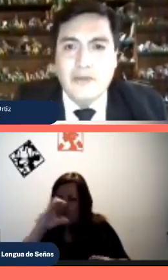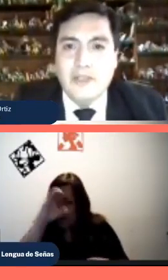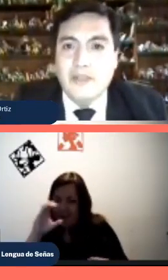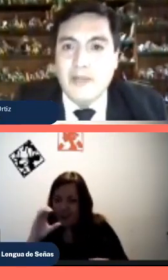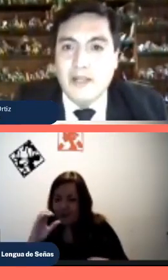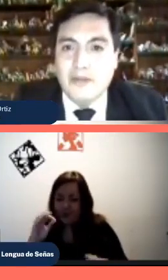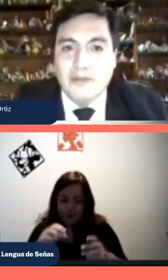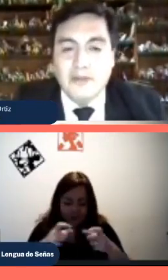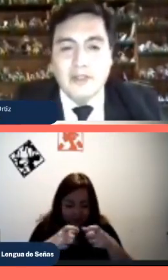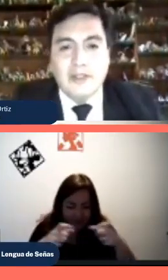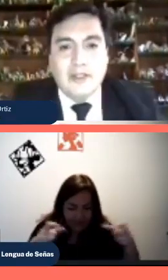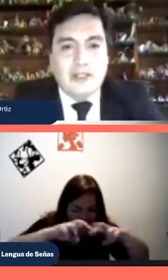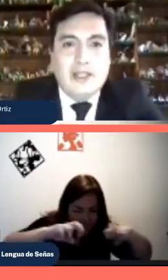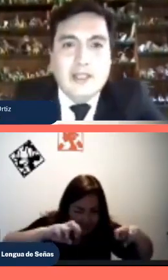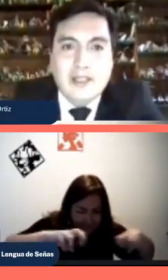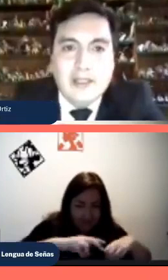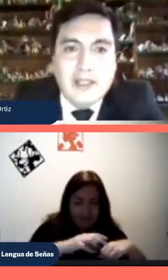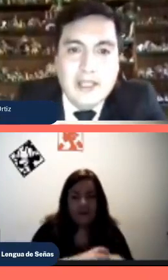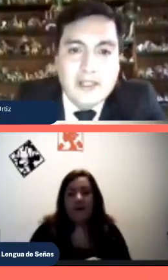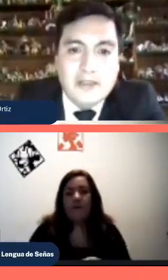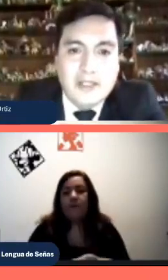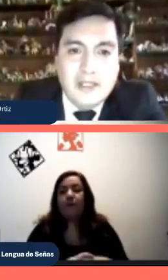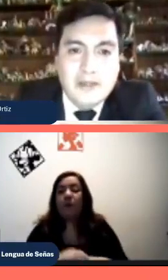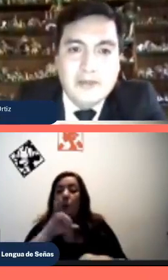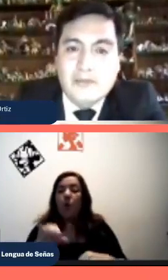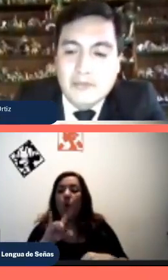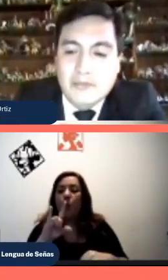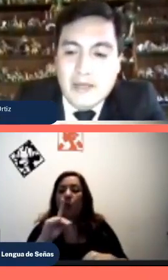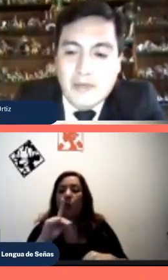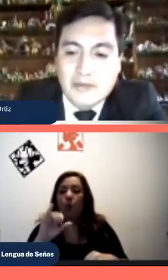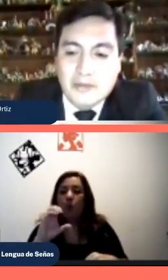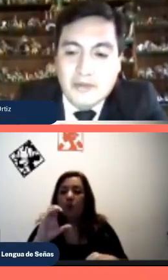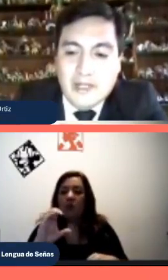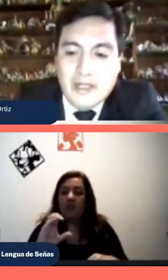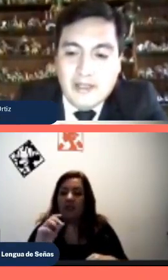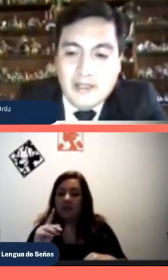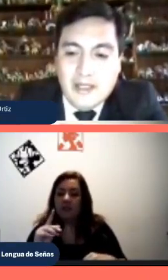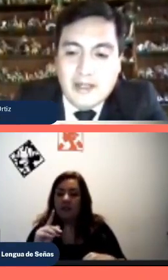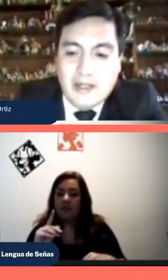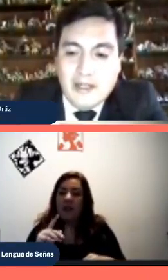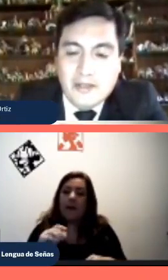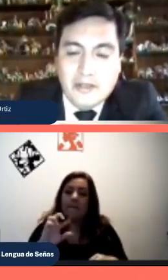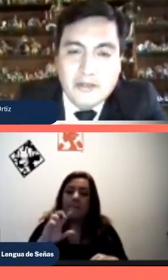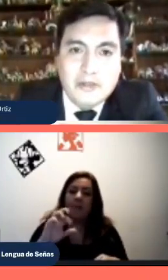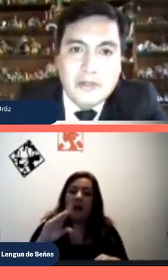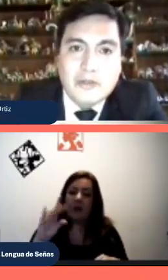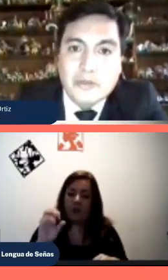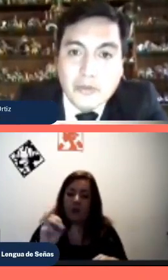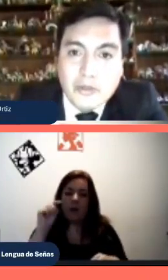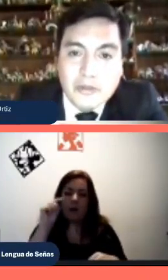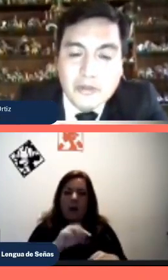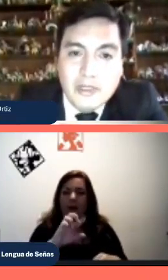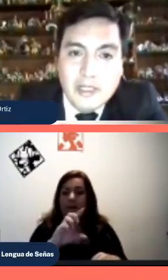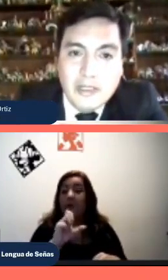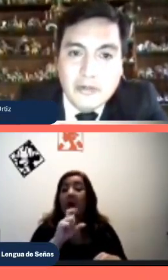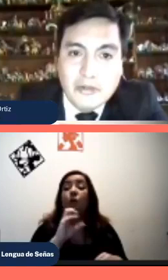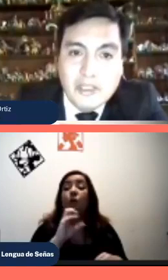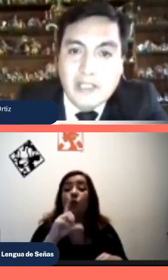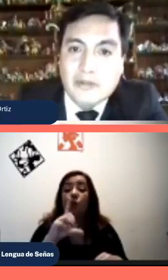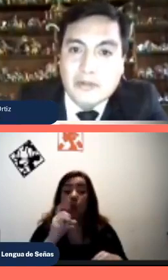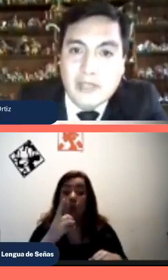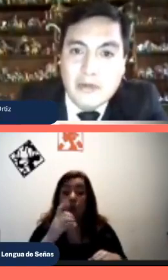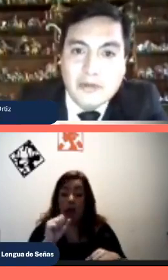Doña Judith Pardo, que es la paleontóloga que está realizando los estudios de